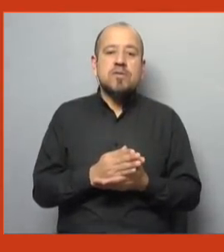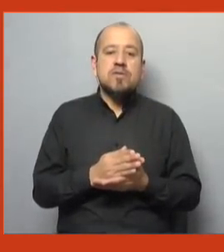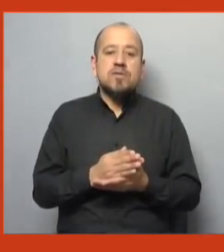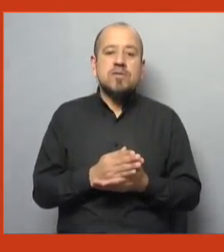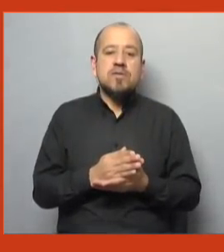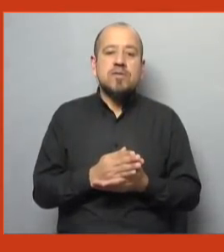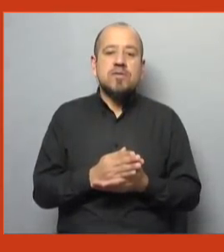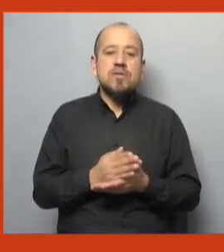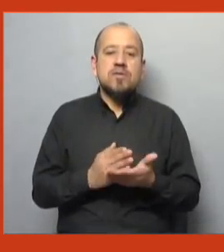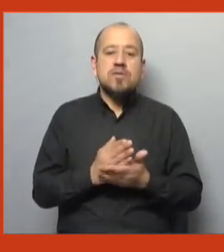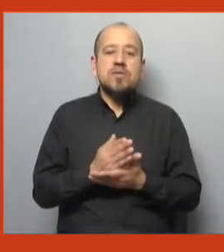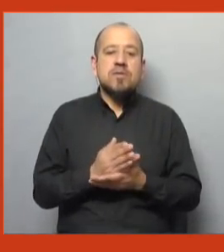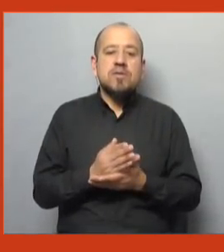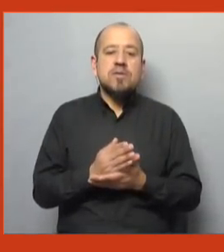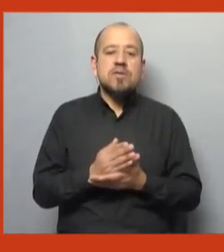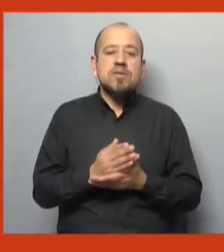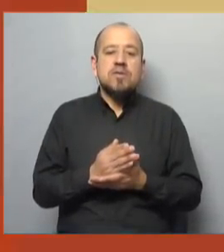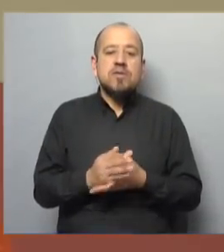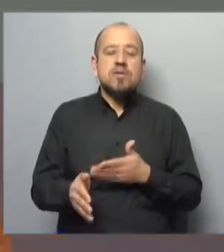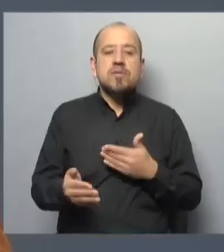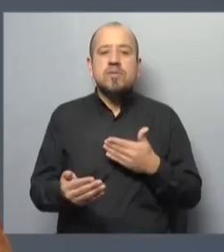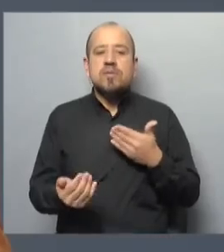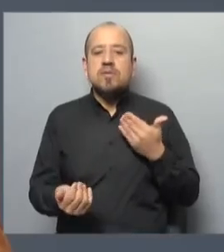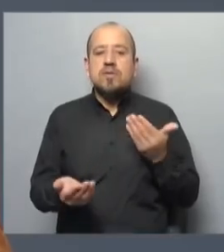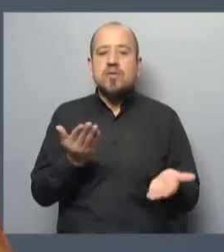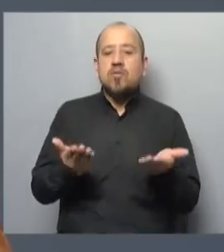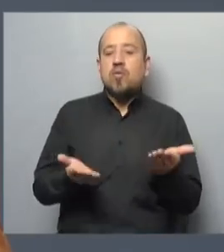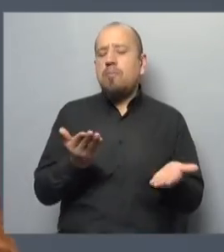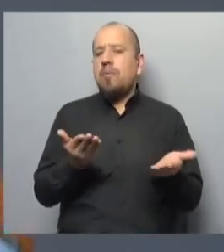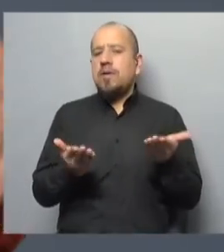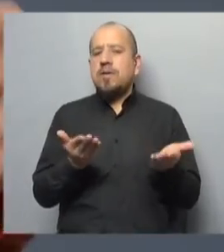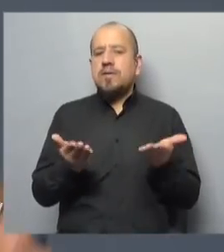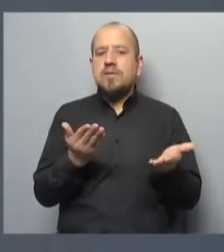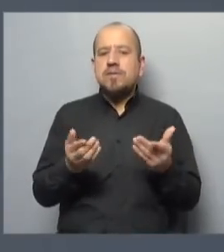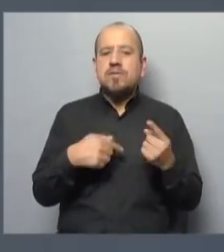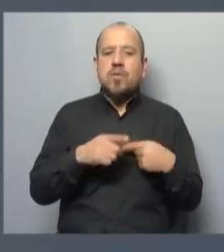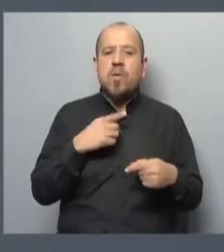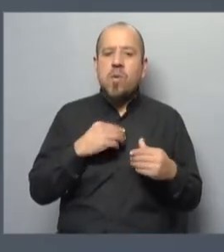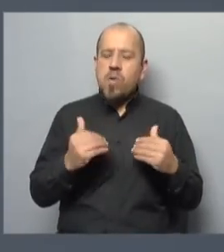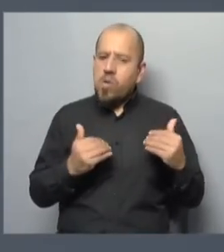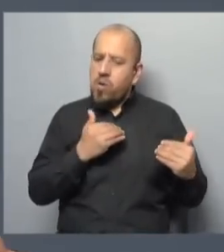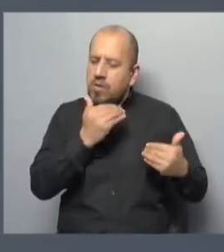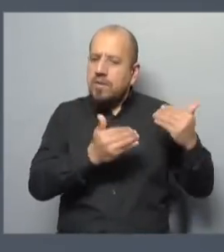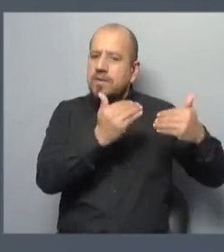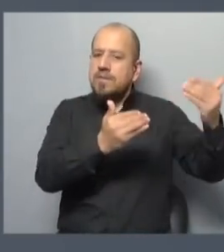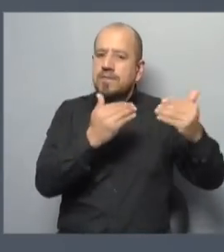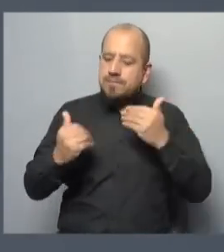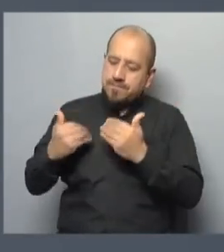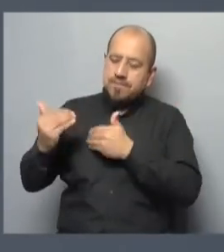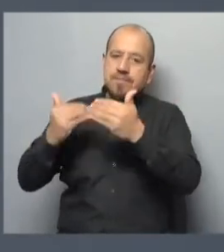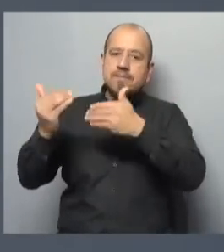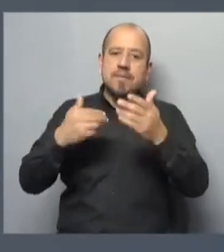comparando y haciendo alguna analogía con respecto a la carrera o el camino un futbolista con la de un burger o